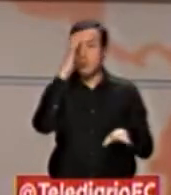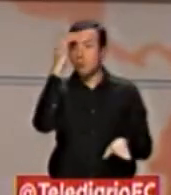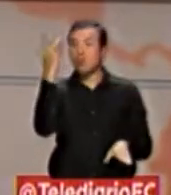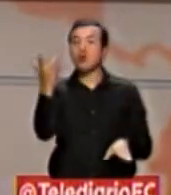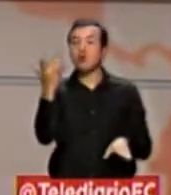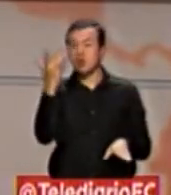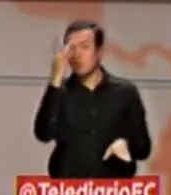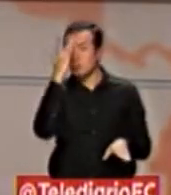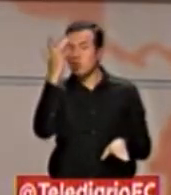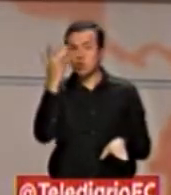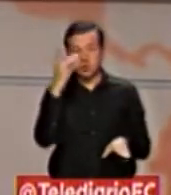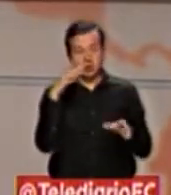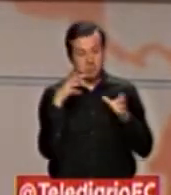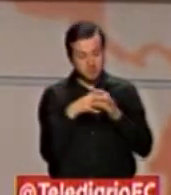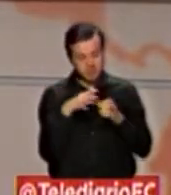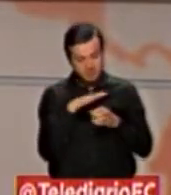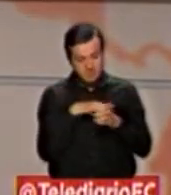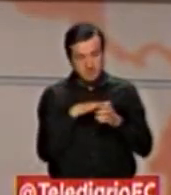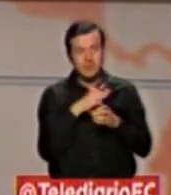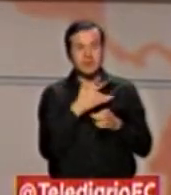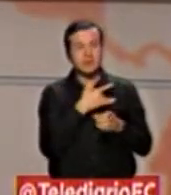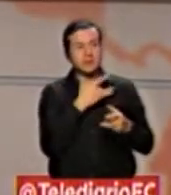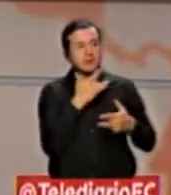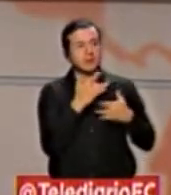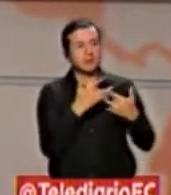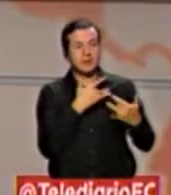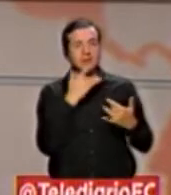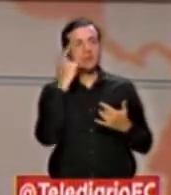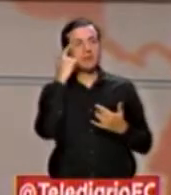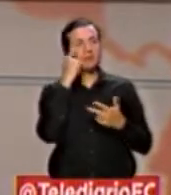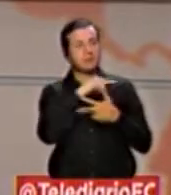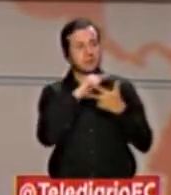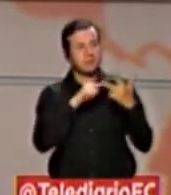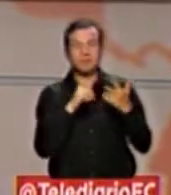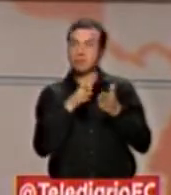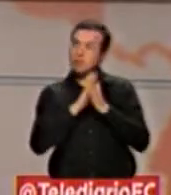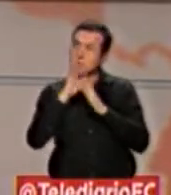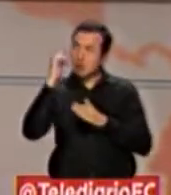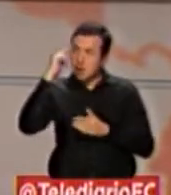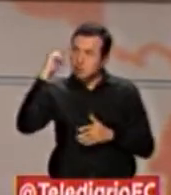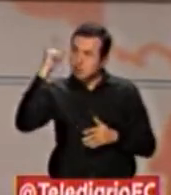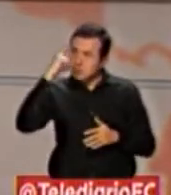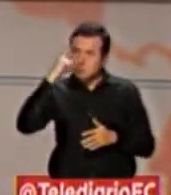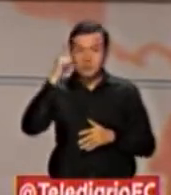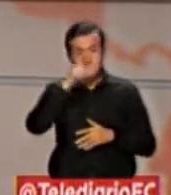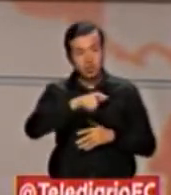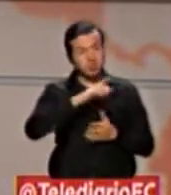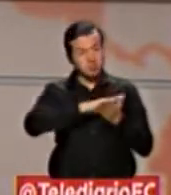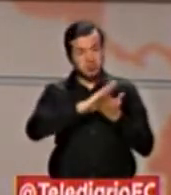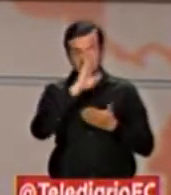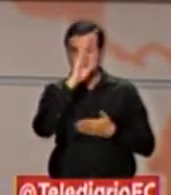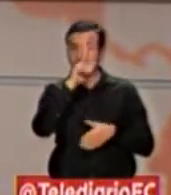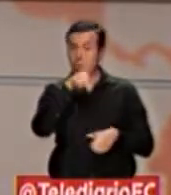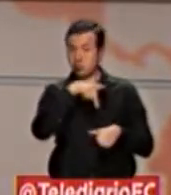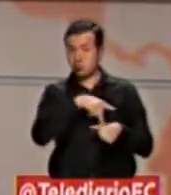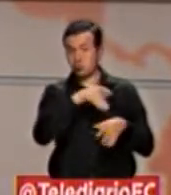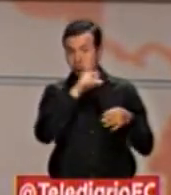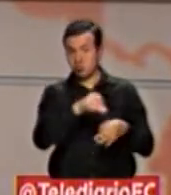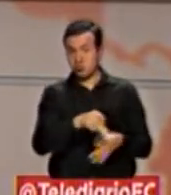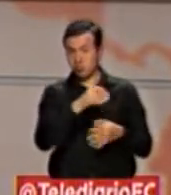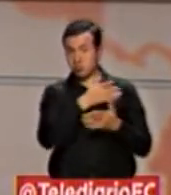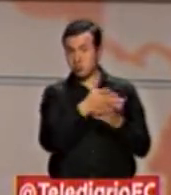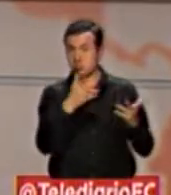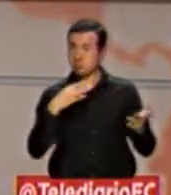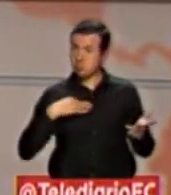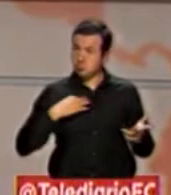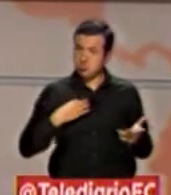terna guardaba esa armonía, esa coherencia que se le solicitaba. Personas de bien, preparadas, capacitadas y